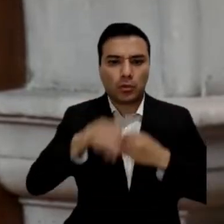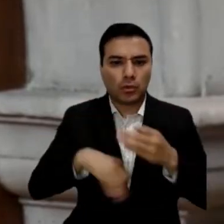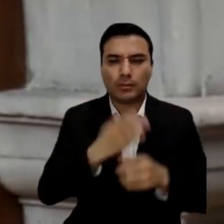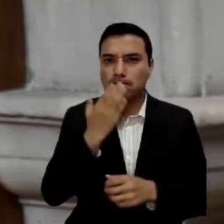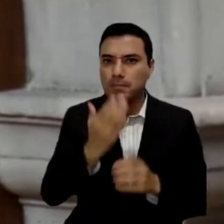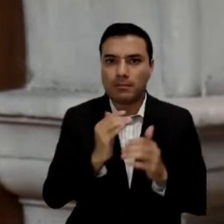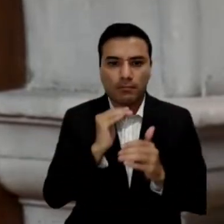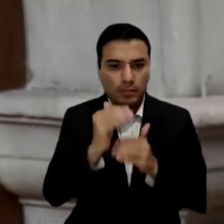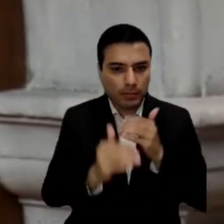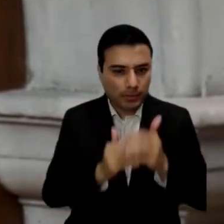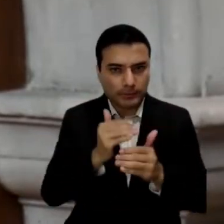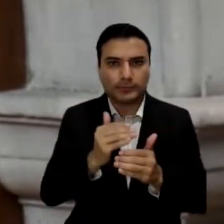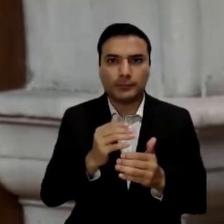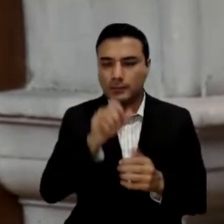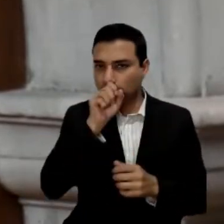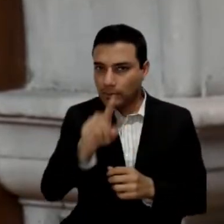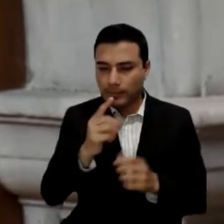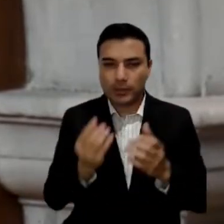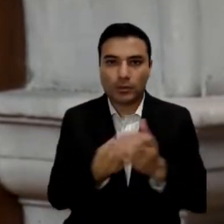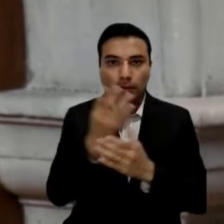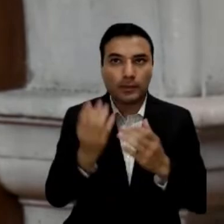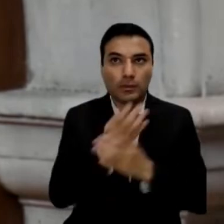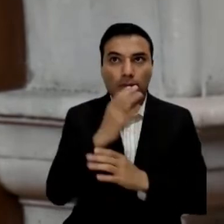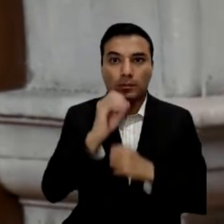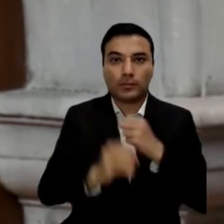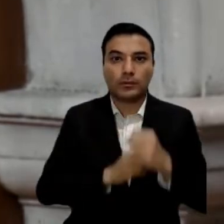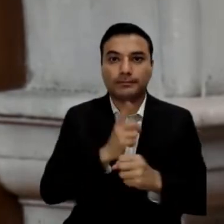ello es,